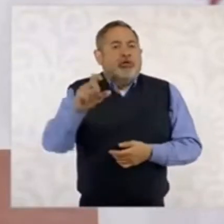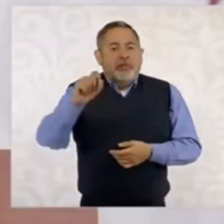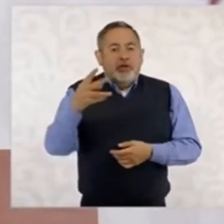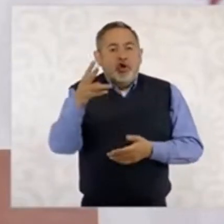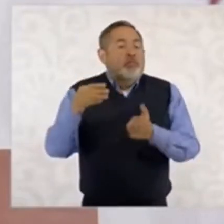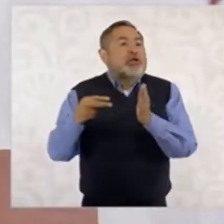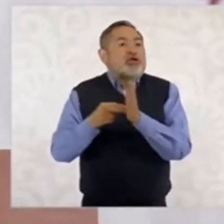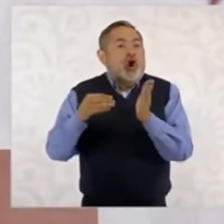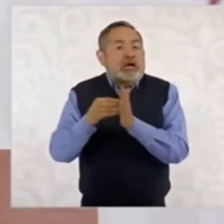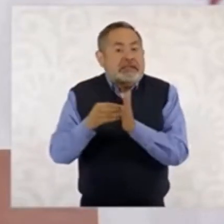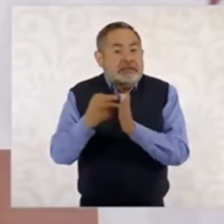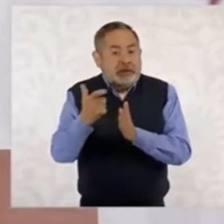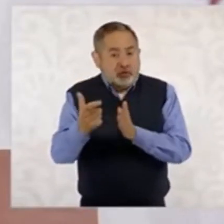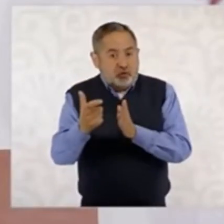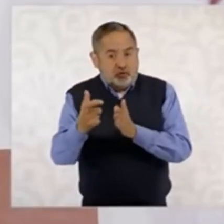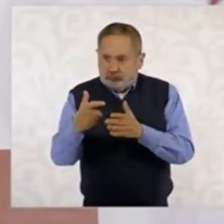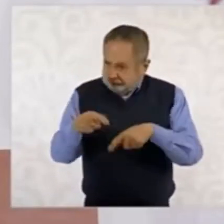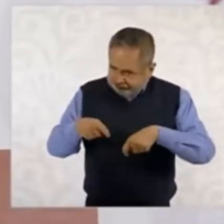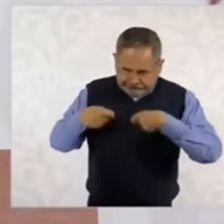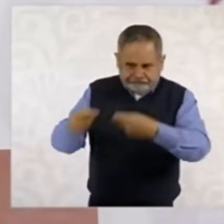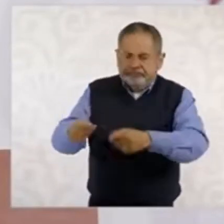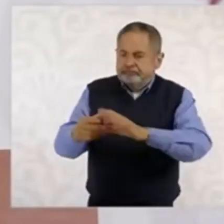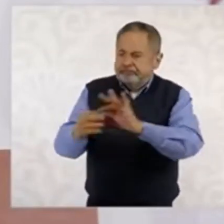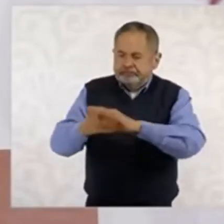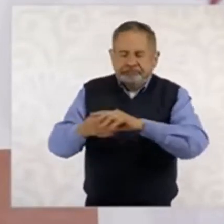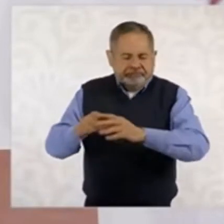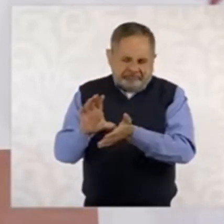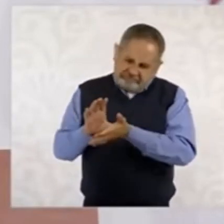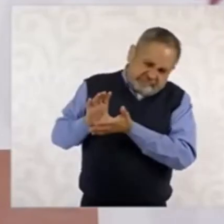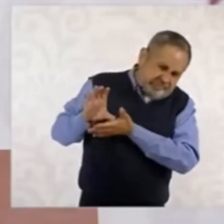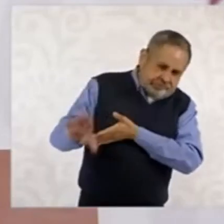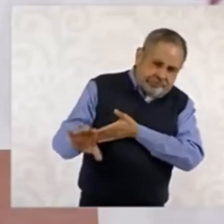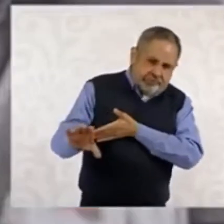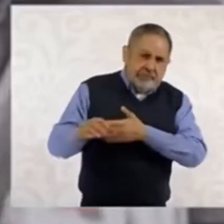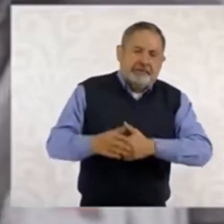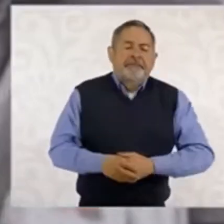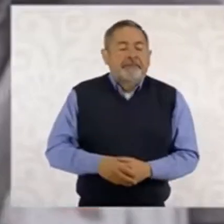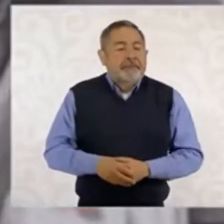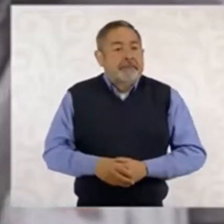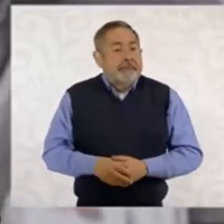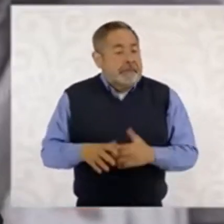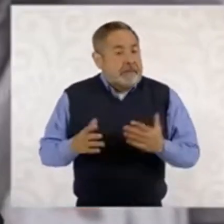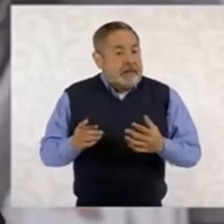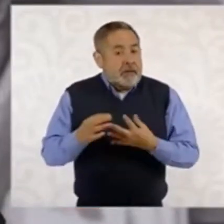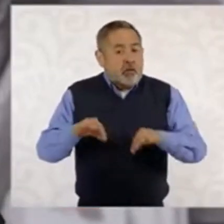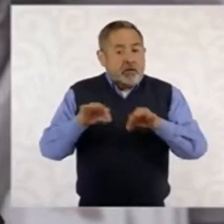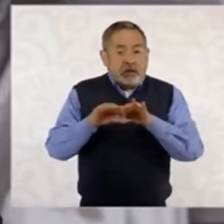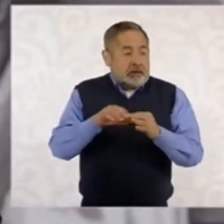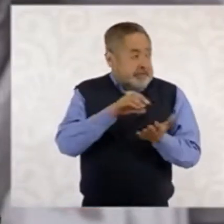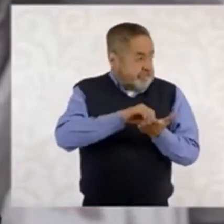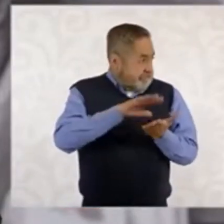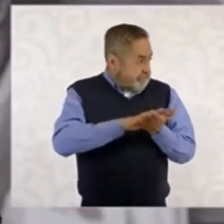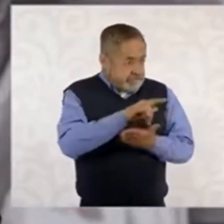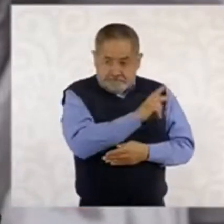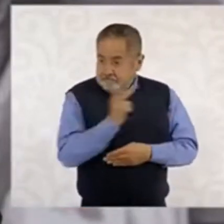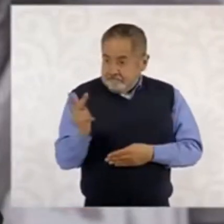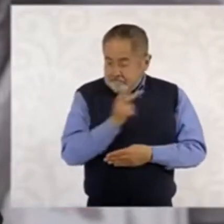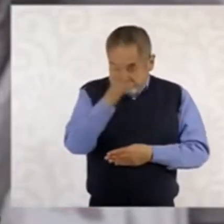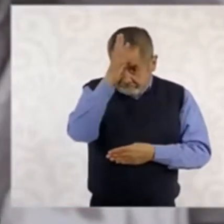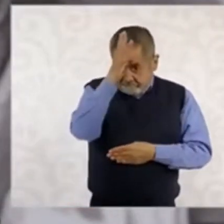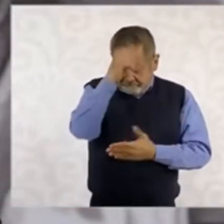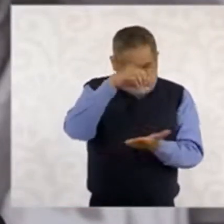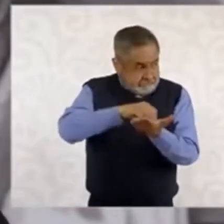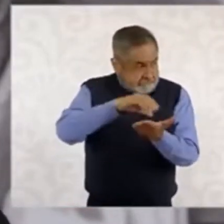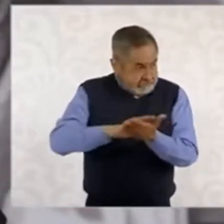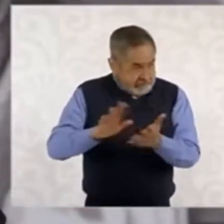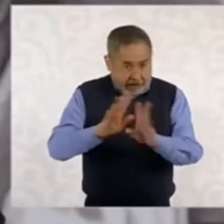de pesos ya informados. Lo importante es que el acuerdo incluye finalizar el conflicto